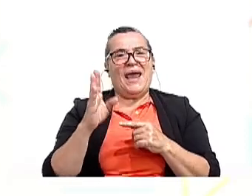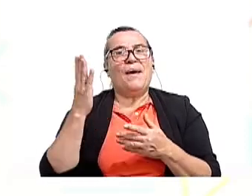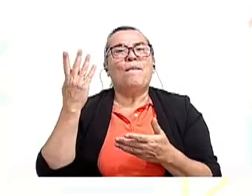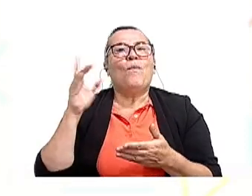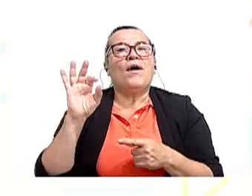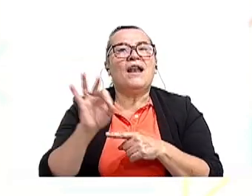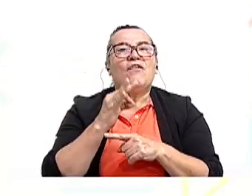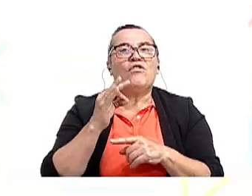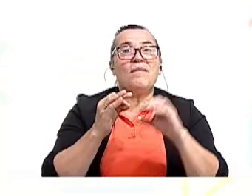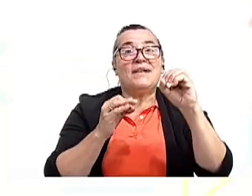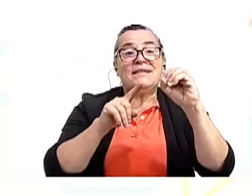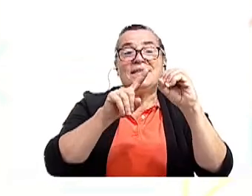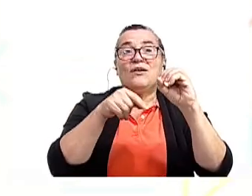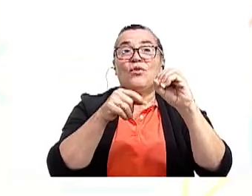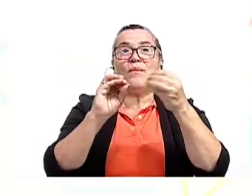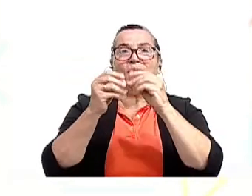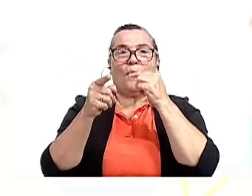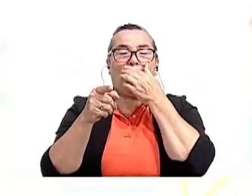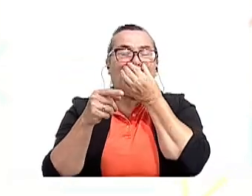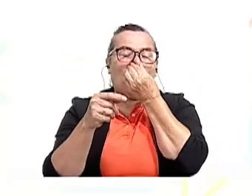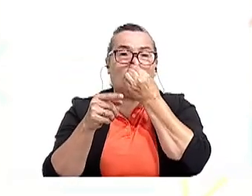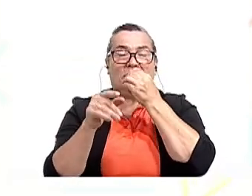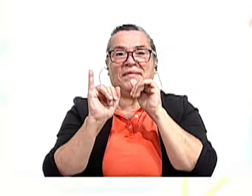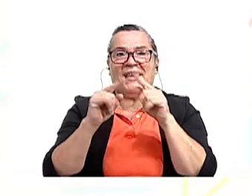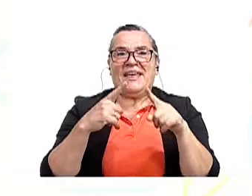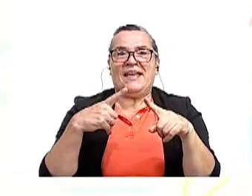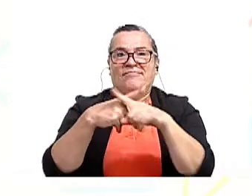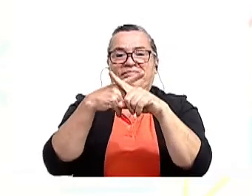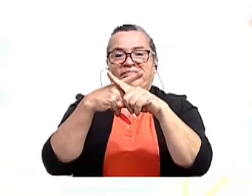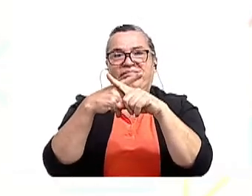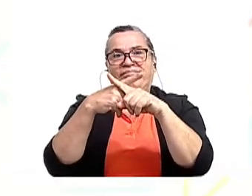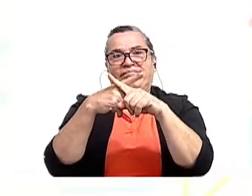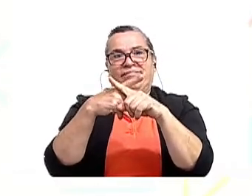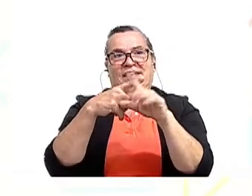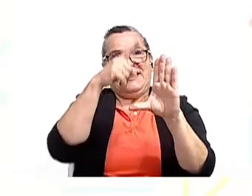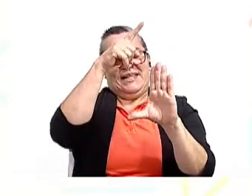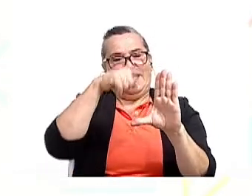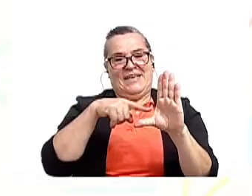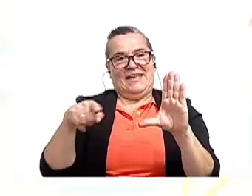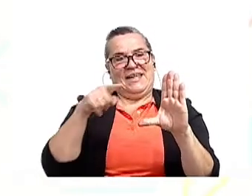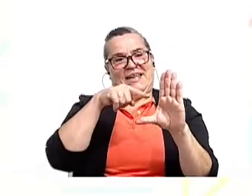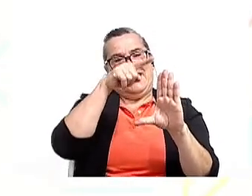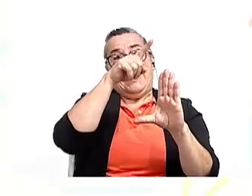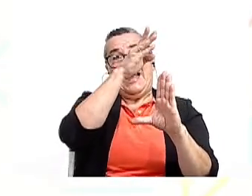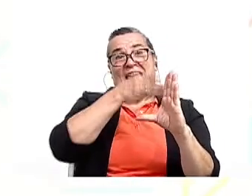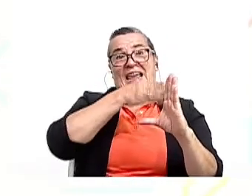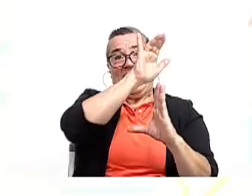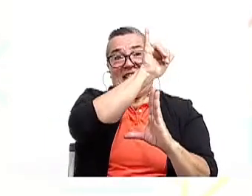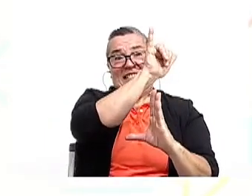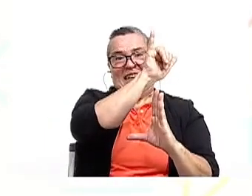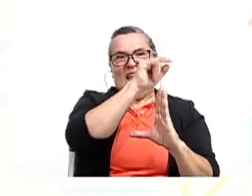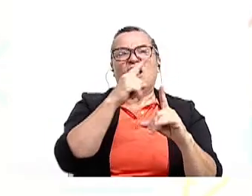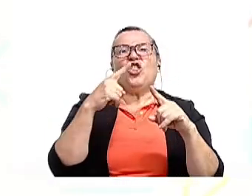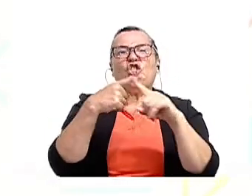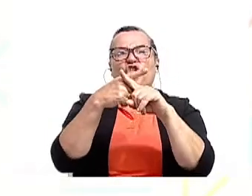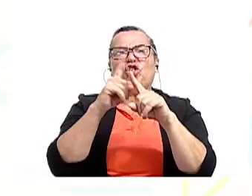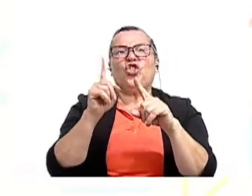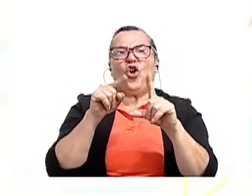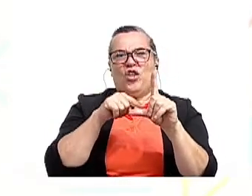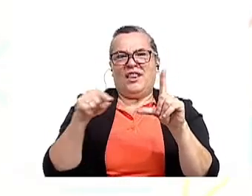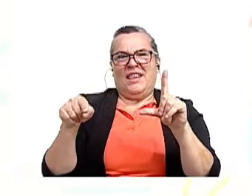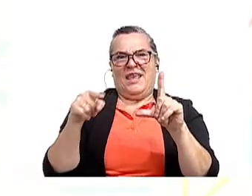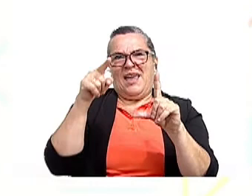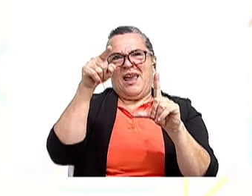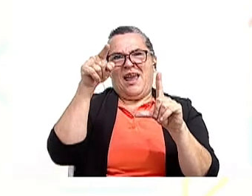forma 0, número. Es donde interseca el eje Y. Entonces ya sabemos quién es M y quién es